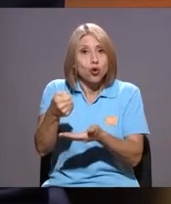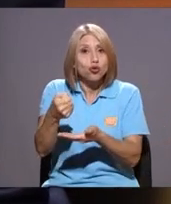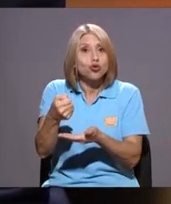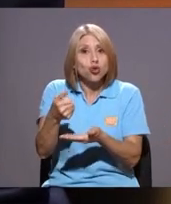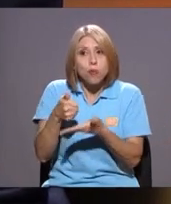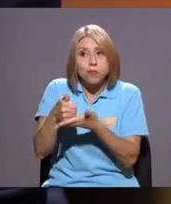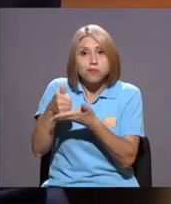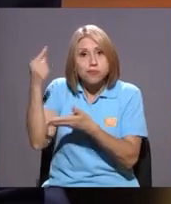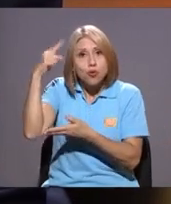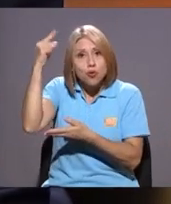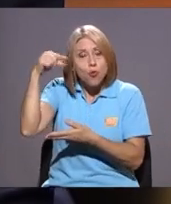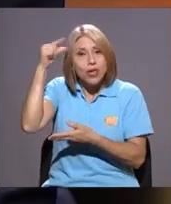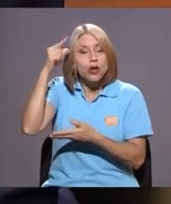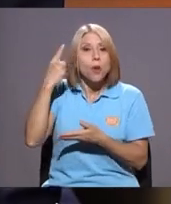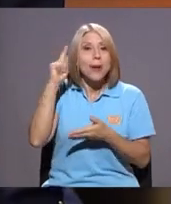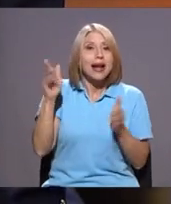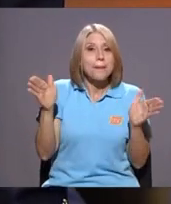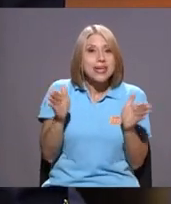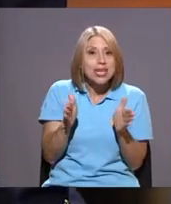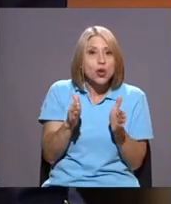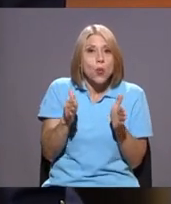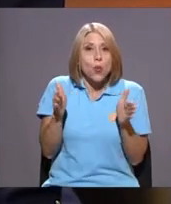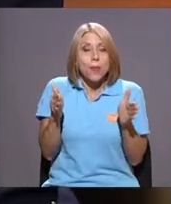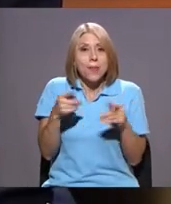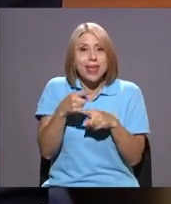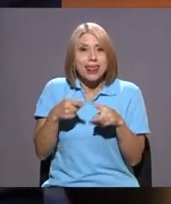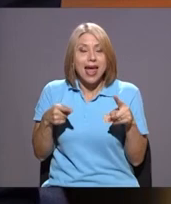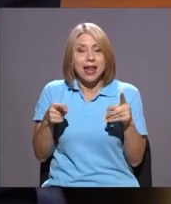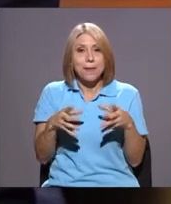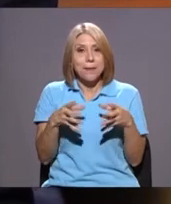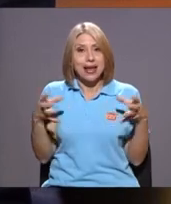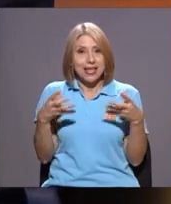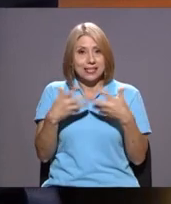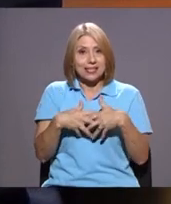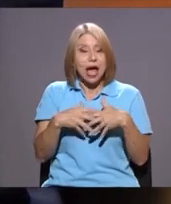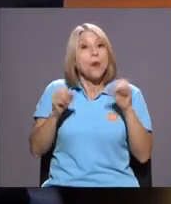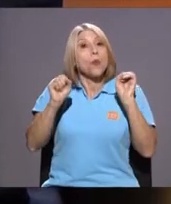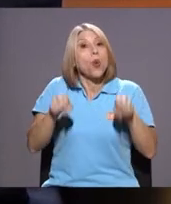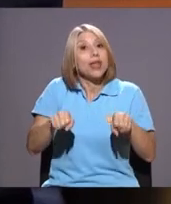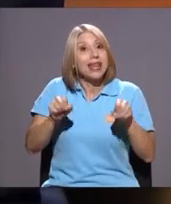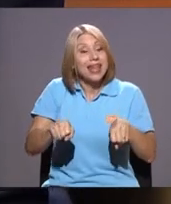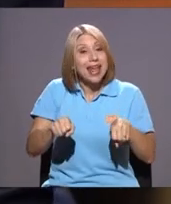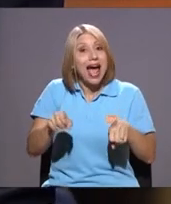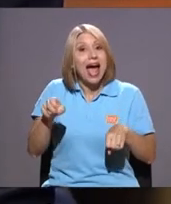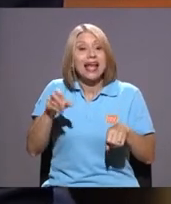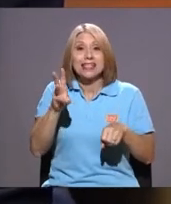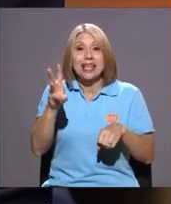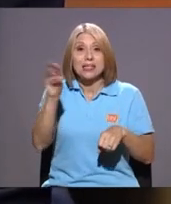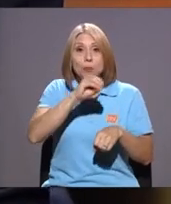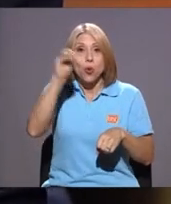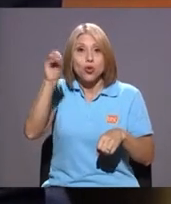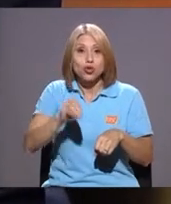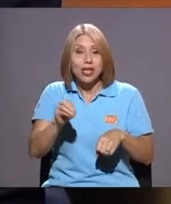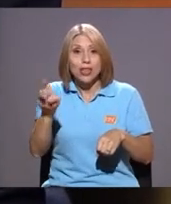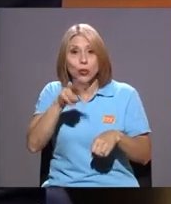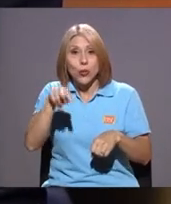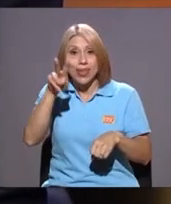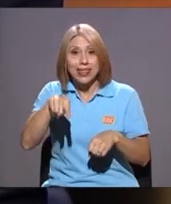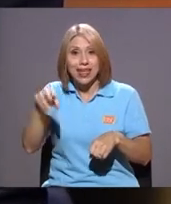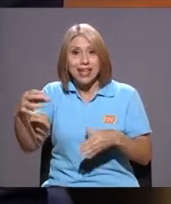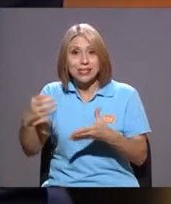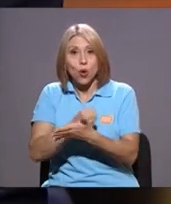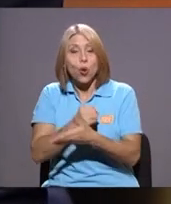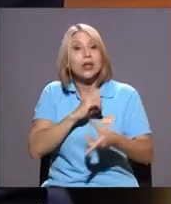y mediana empresa podrían salir a una tasa de interés en colones del 6% o en dólares del 3%